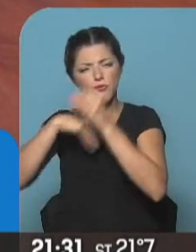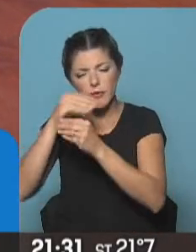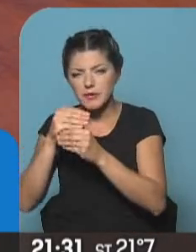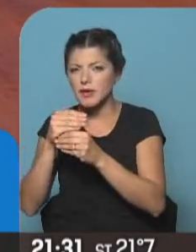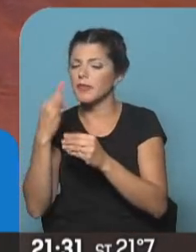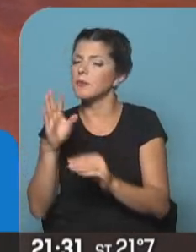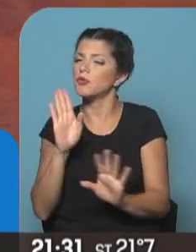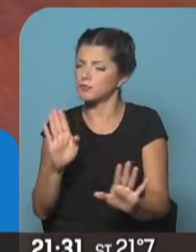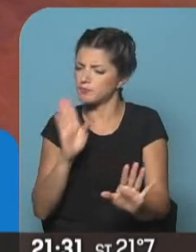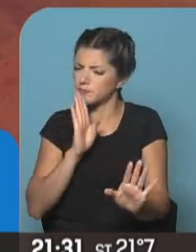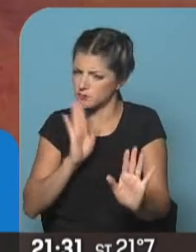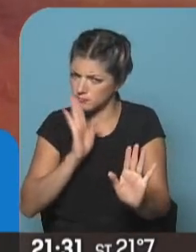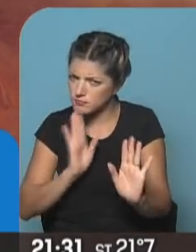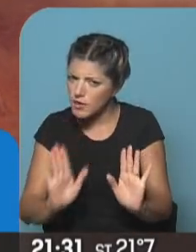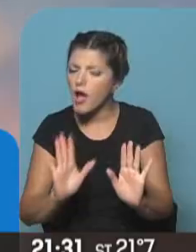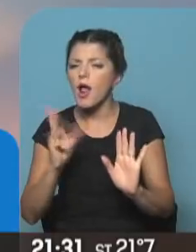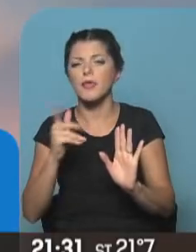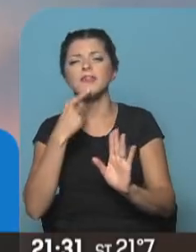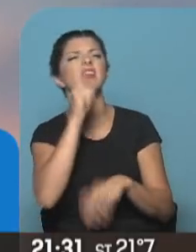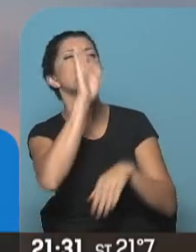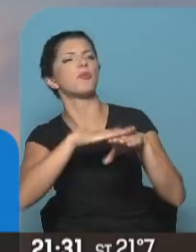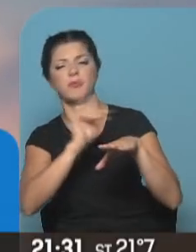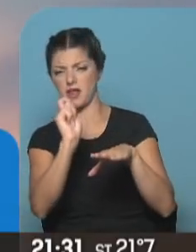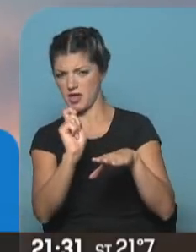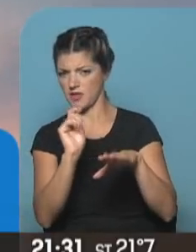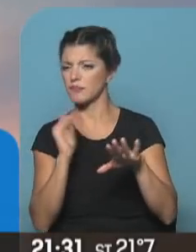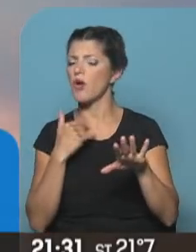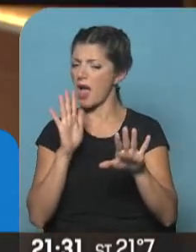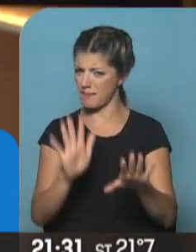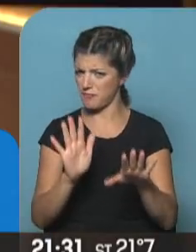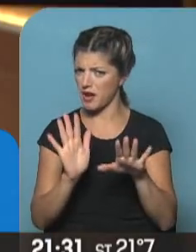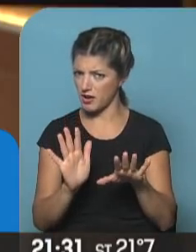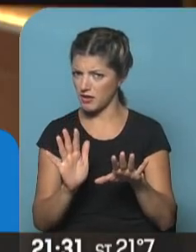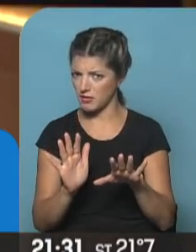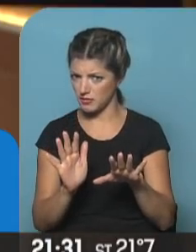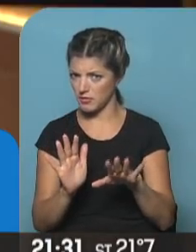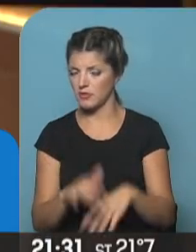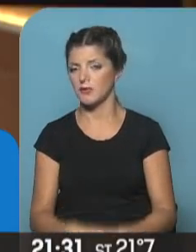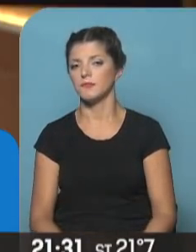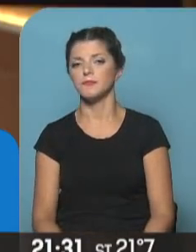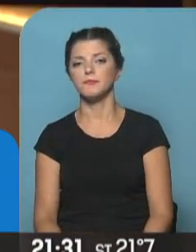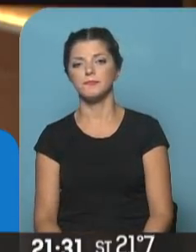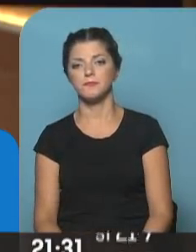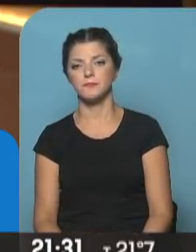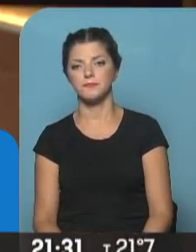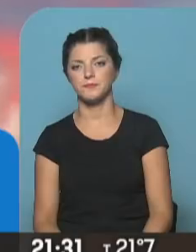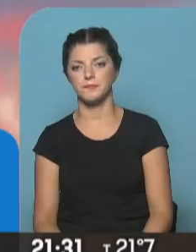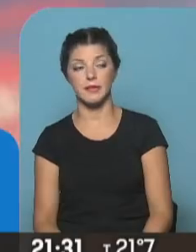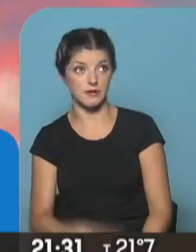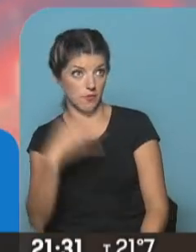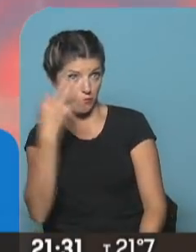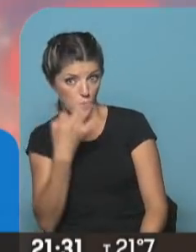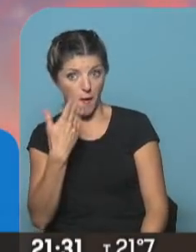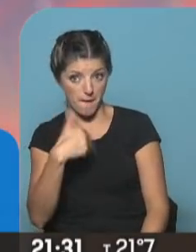que ser muy cuidadosos en distribuir responsabilidades según los campos que tenemos que entender. Y seguramente va a haber